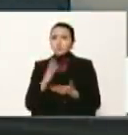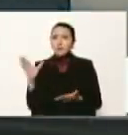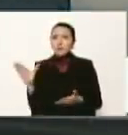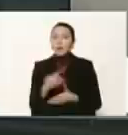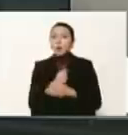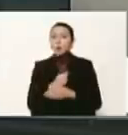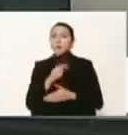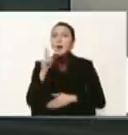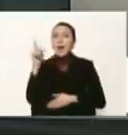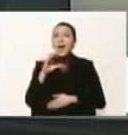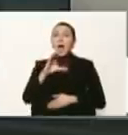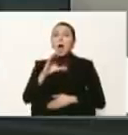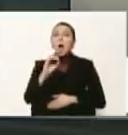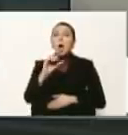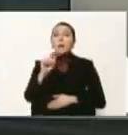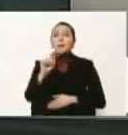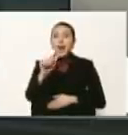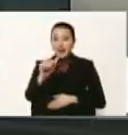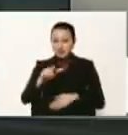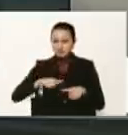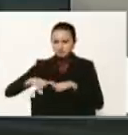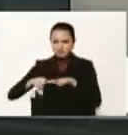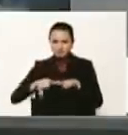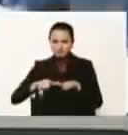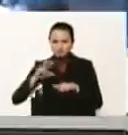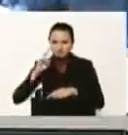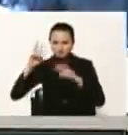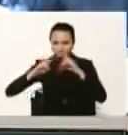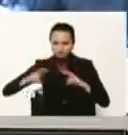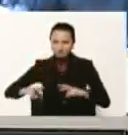905 tiene mucho que ver con este relato.